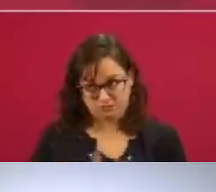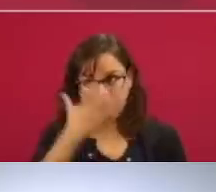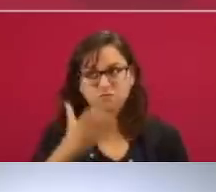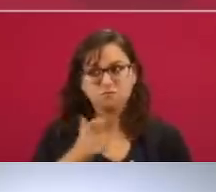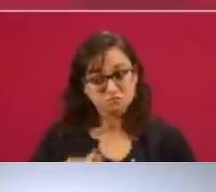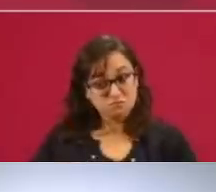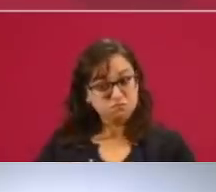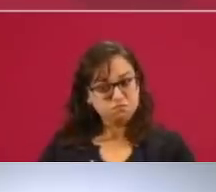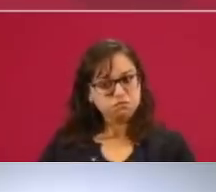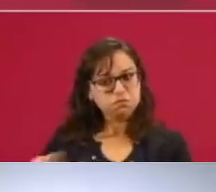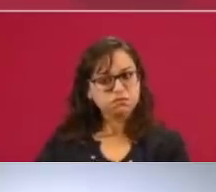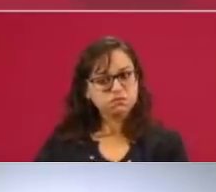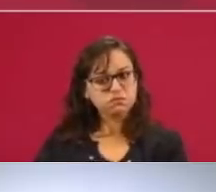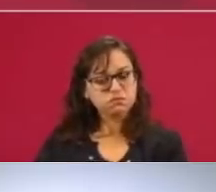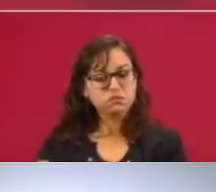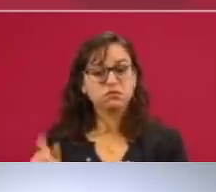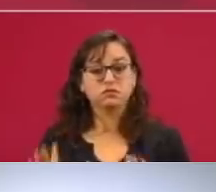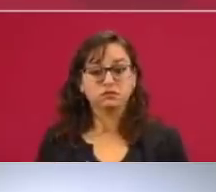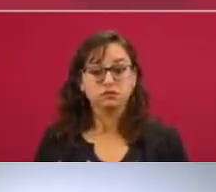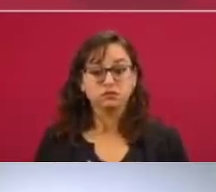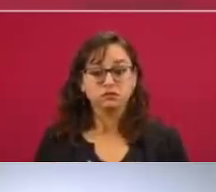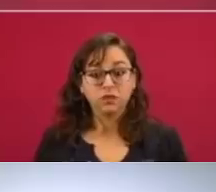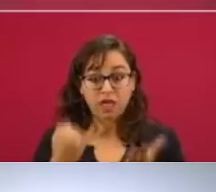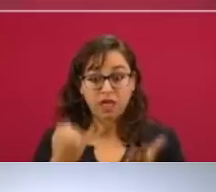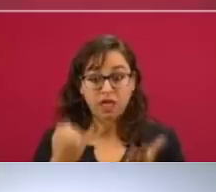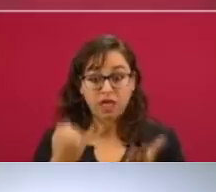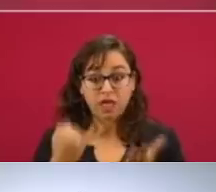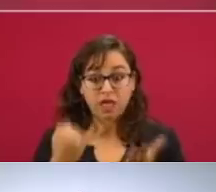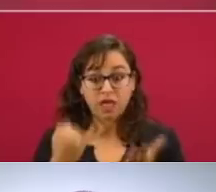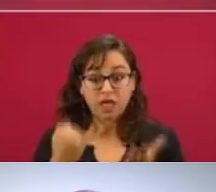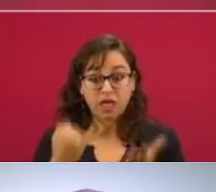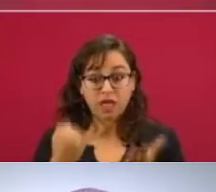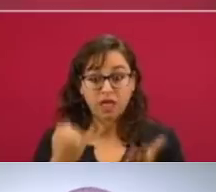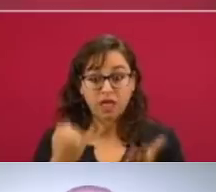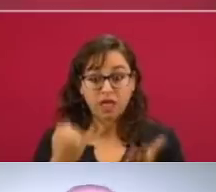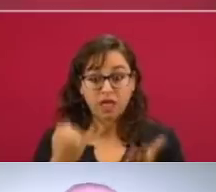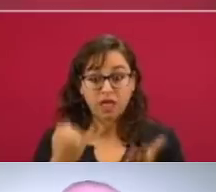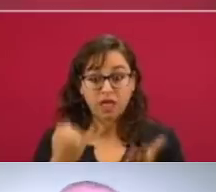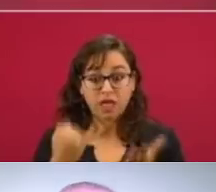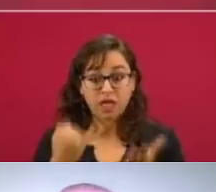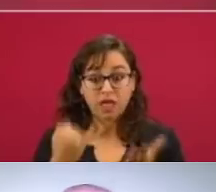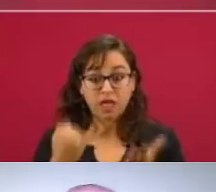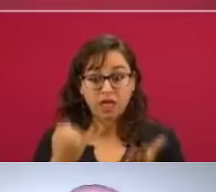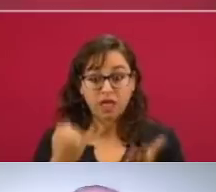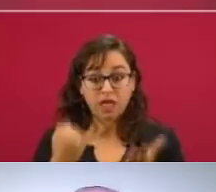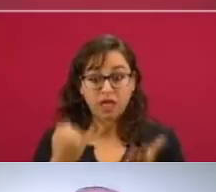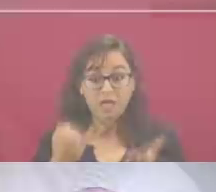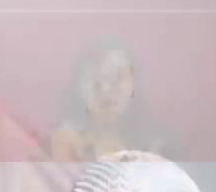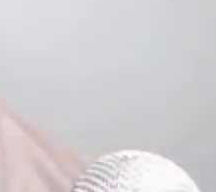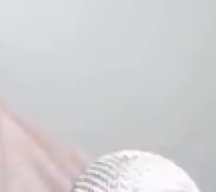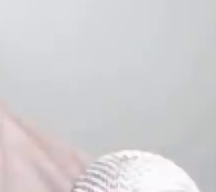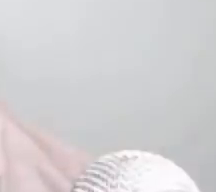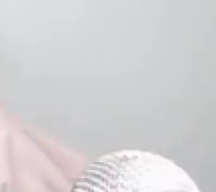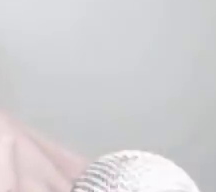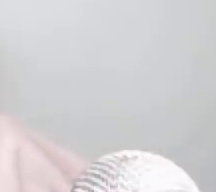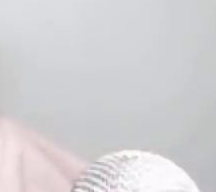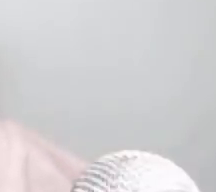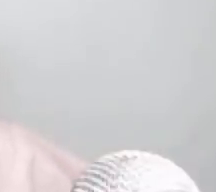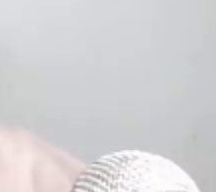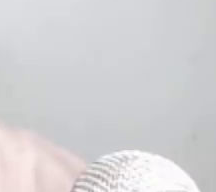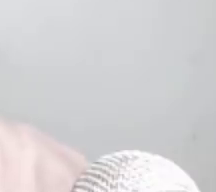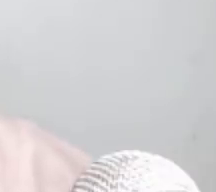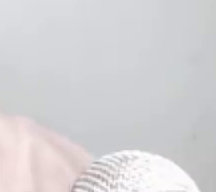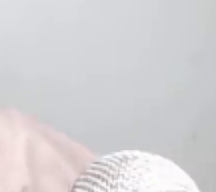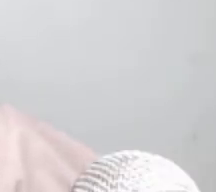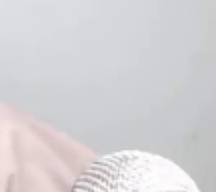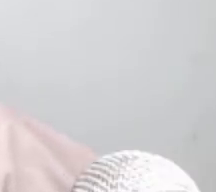Y en este caso va a ser el Poder Judicial. Está dicho, está cantado. No podía ser mejor descrito que